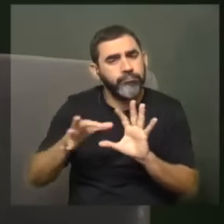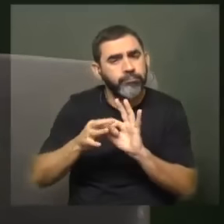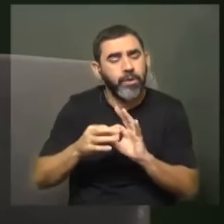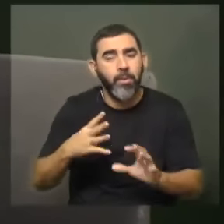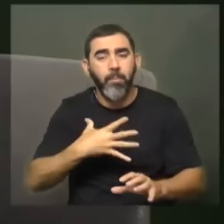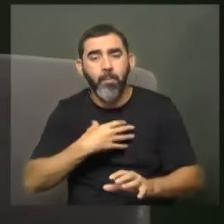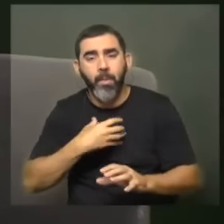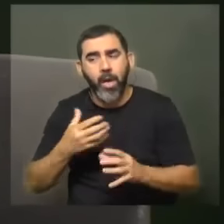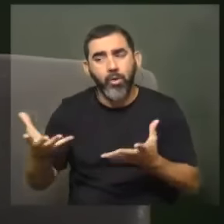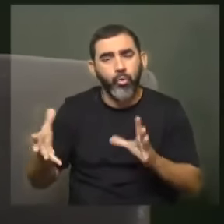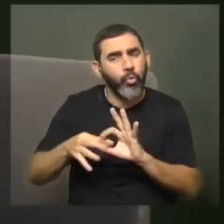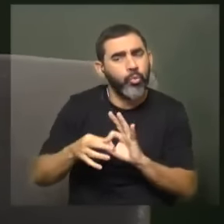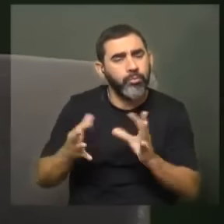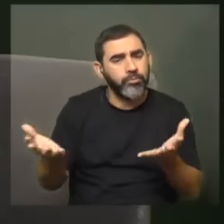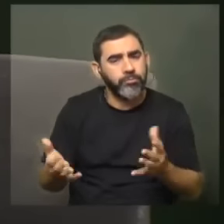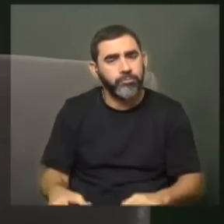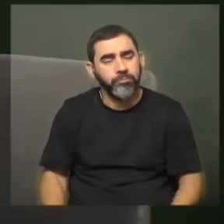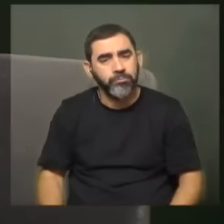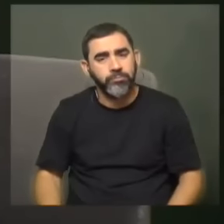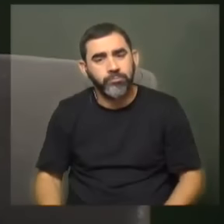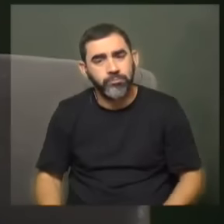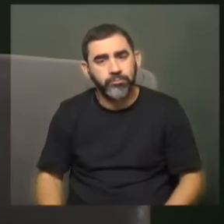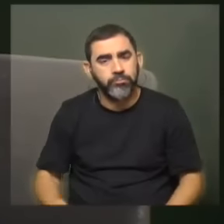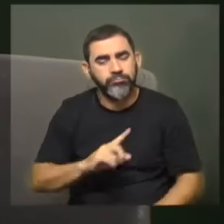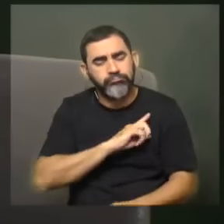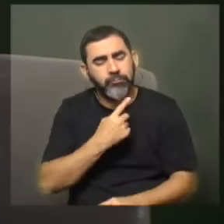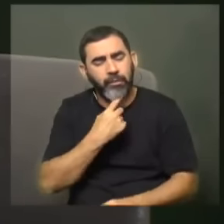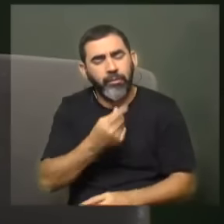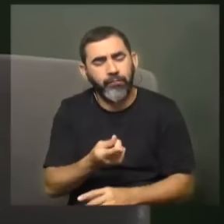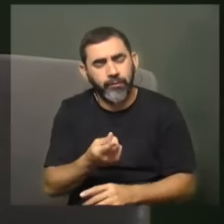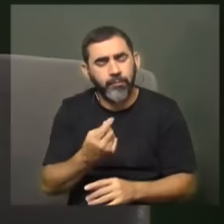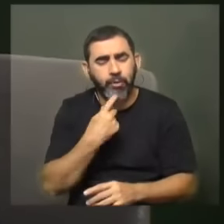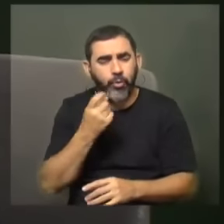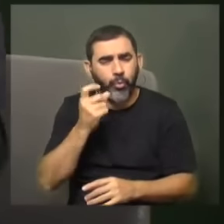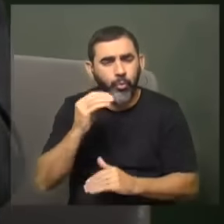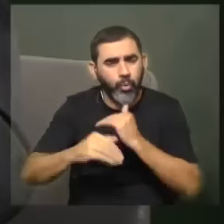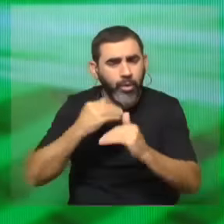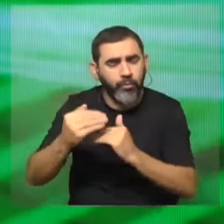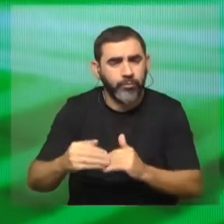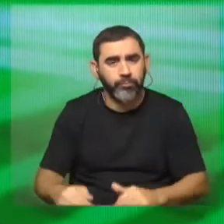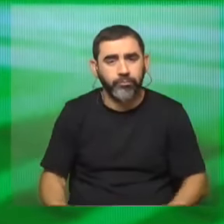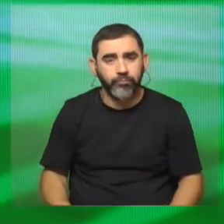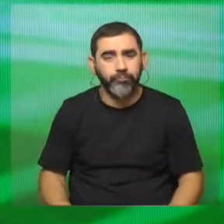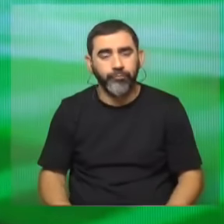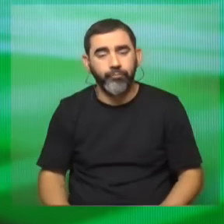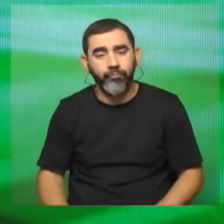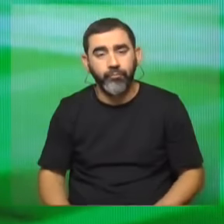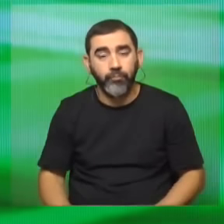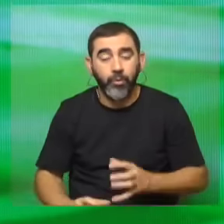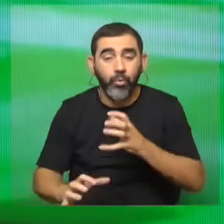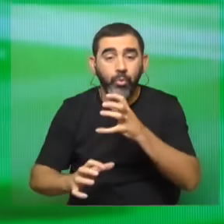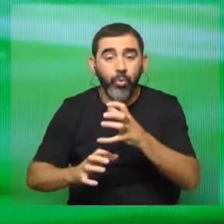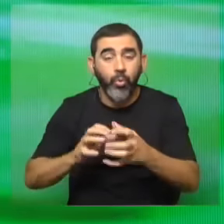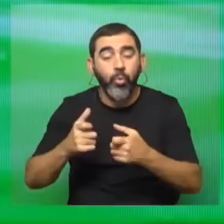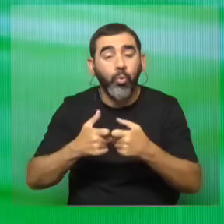partido nacional eso eh No no no le ha quitado fuerza al partido Colorado para levantar cabeza de nuevo Yo creo que no porque son las coaliciones de